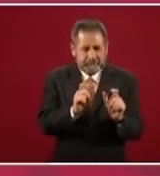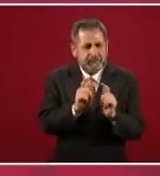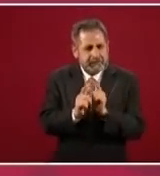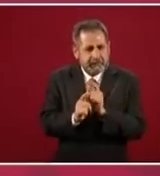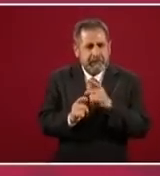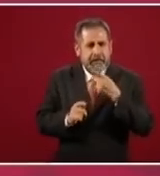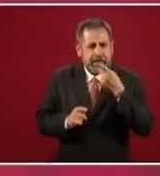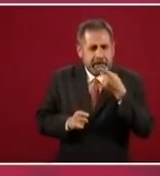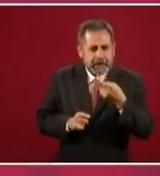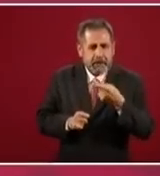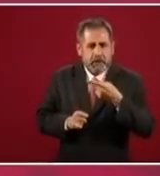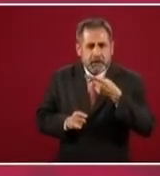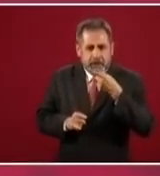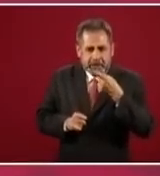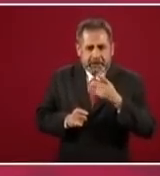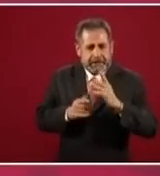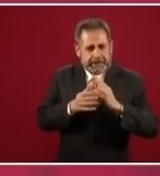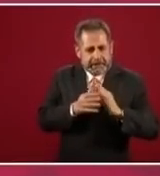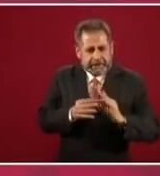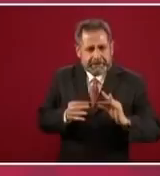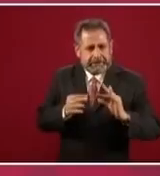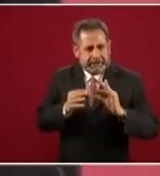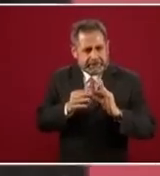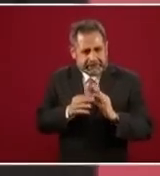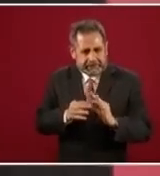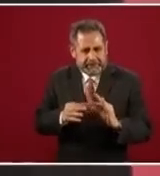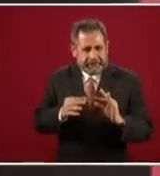despacito en donde corresponde.